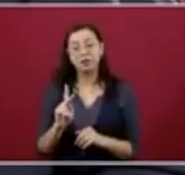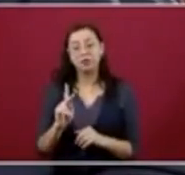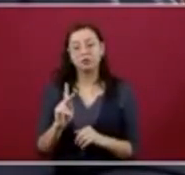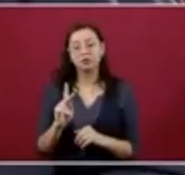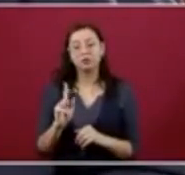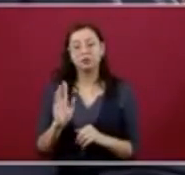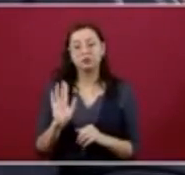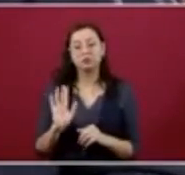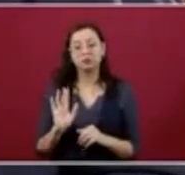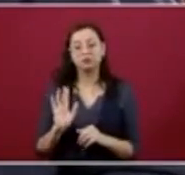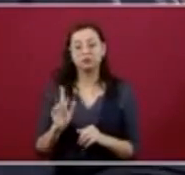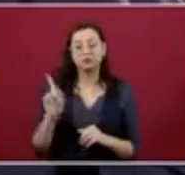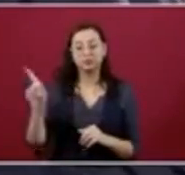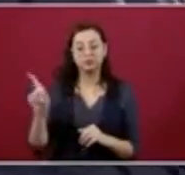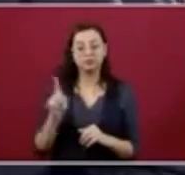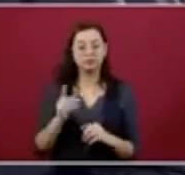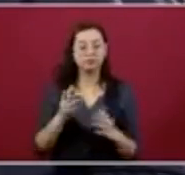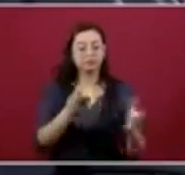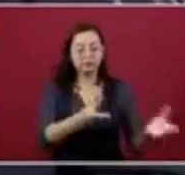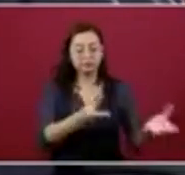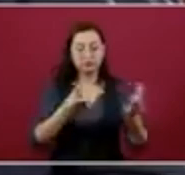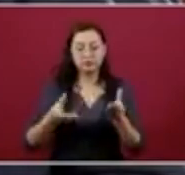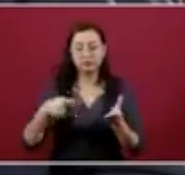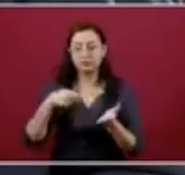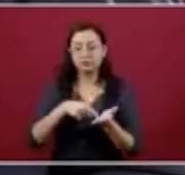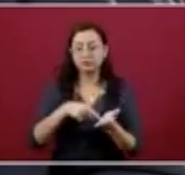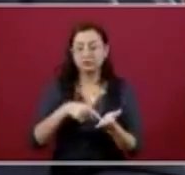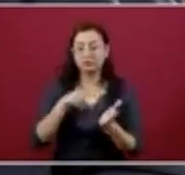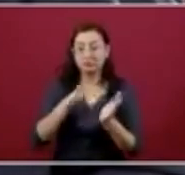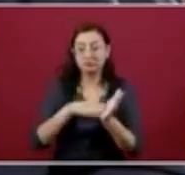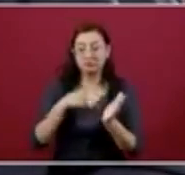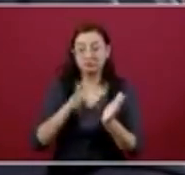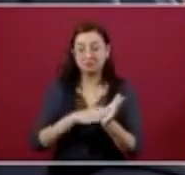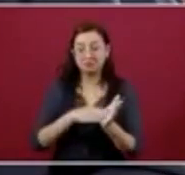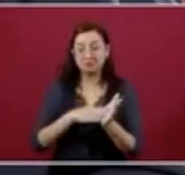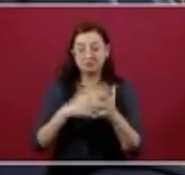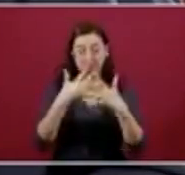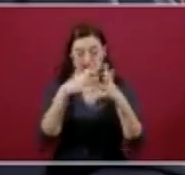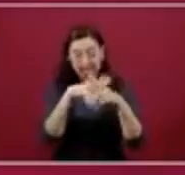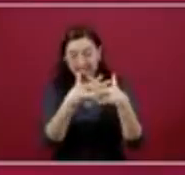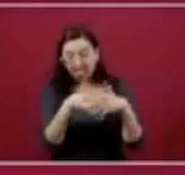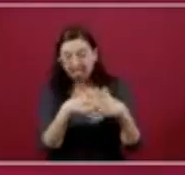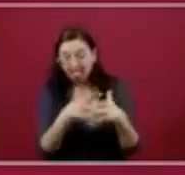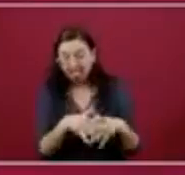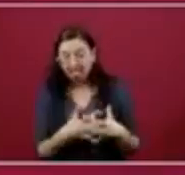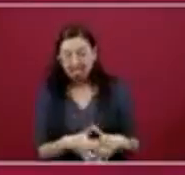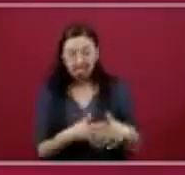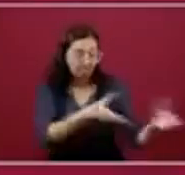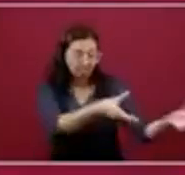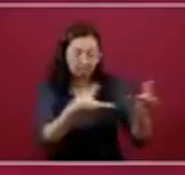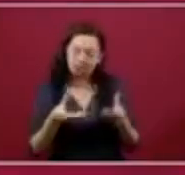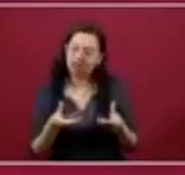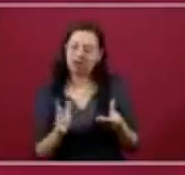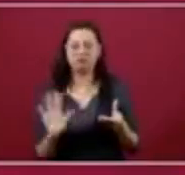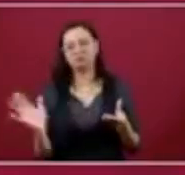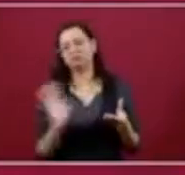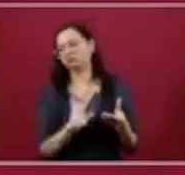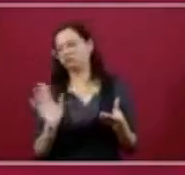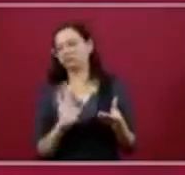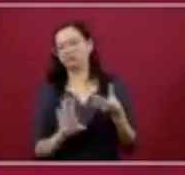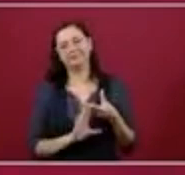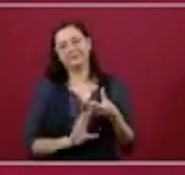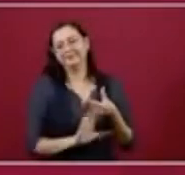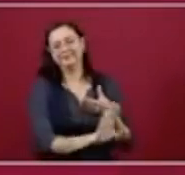voy a recibir en el archivo un solo documento que no esté ordenado, porque no vamos a caer en los errores del